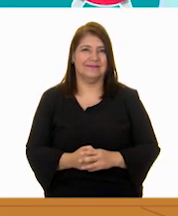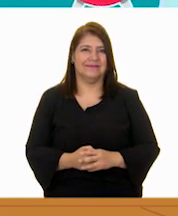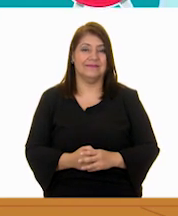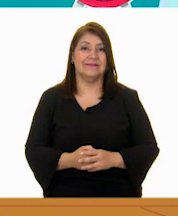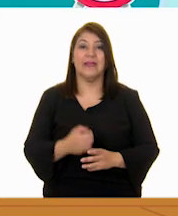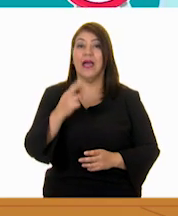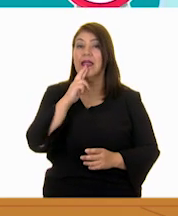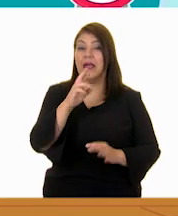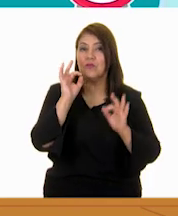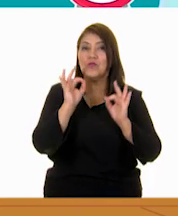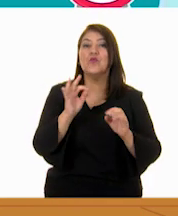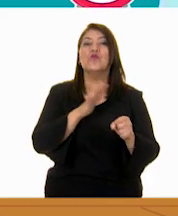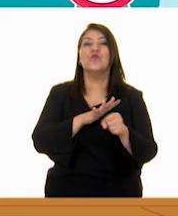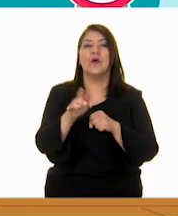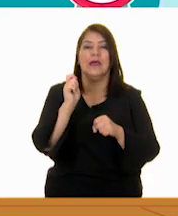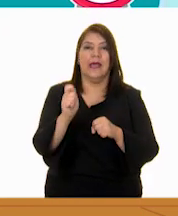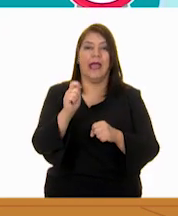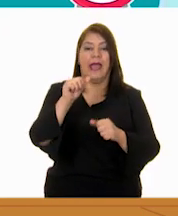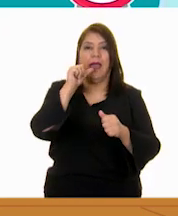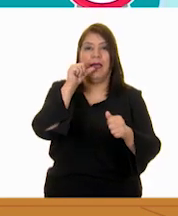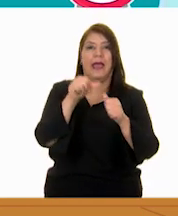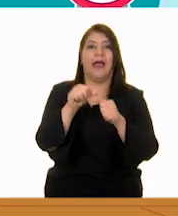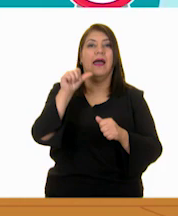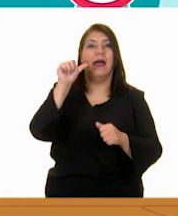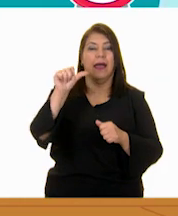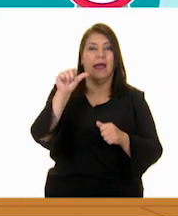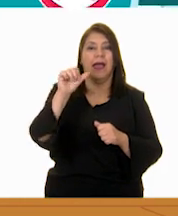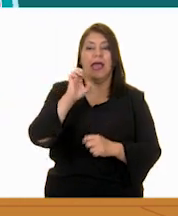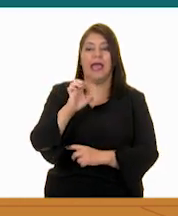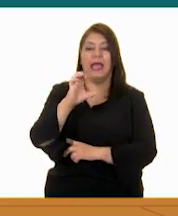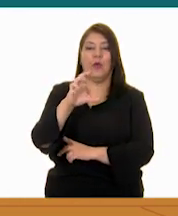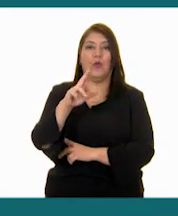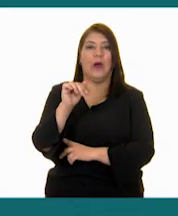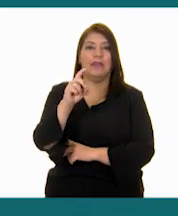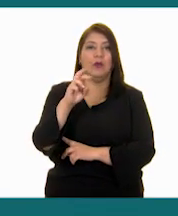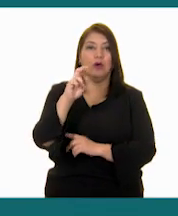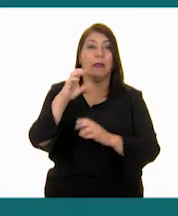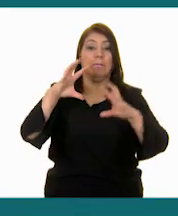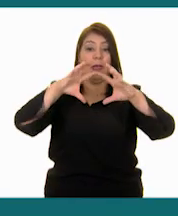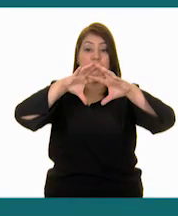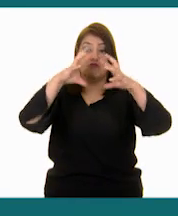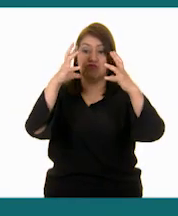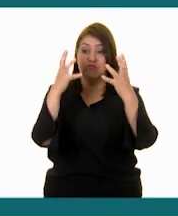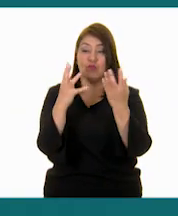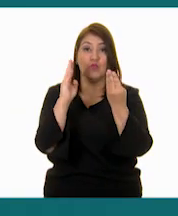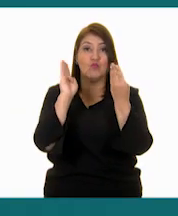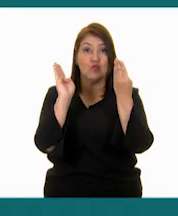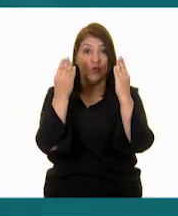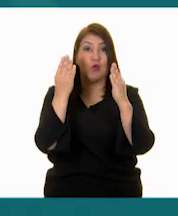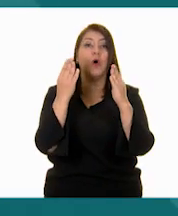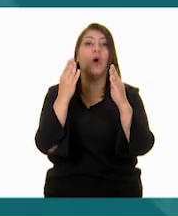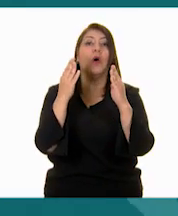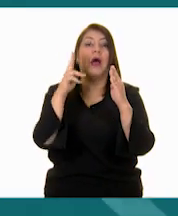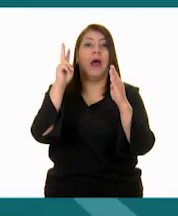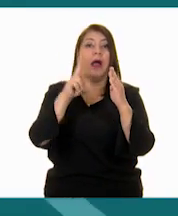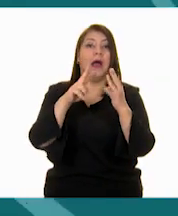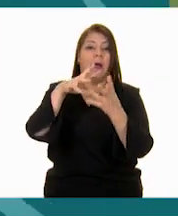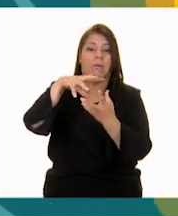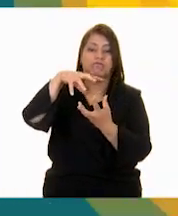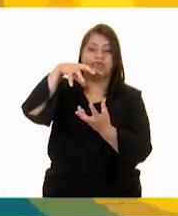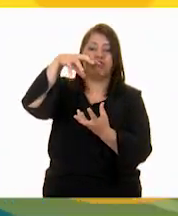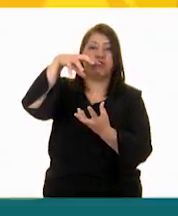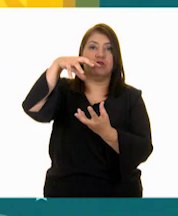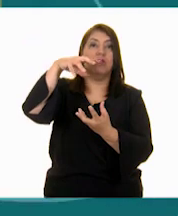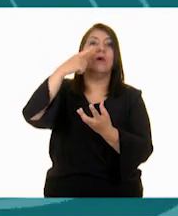La respuesta correcta es A. En el Ecuador. La Tierra es una esfera achatada en los polos